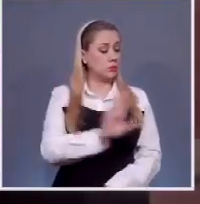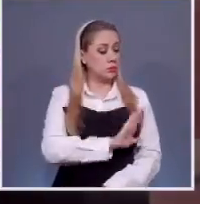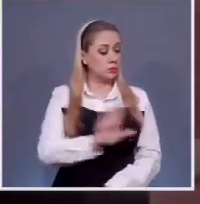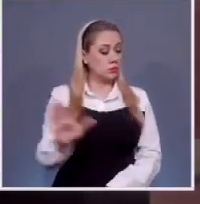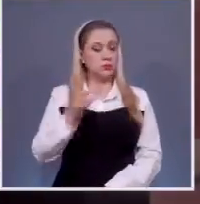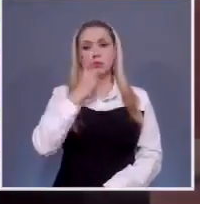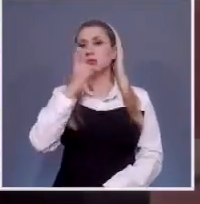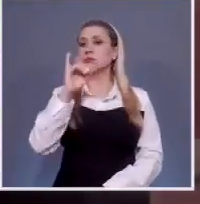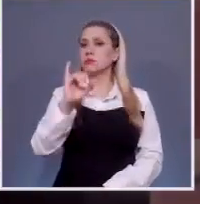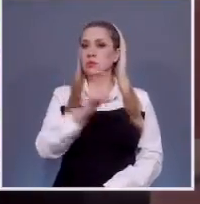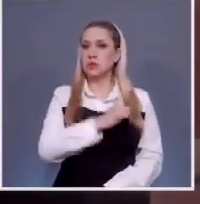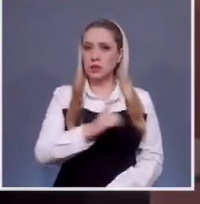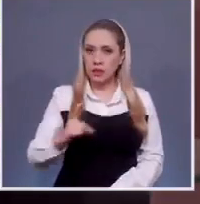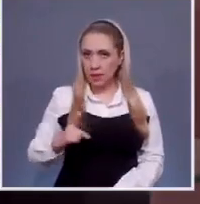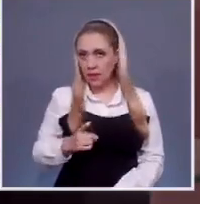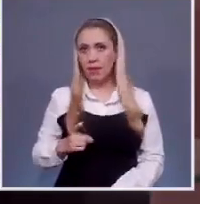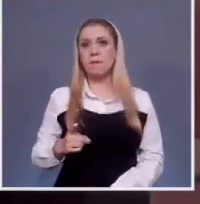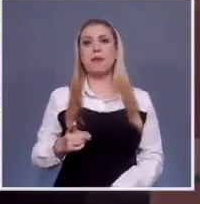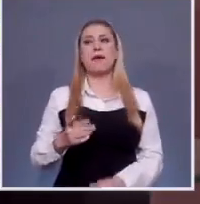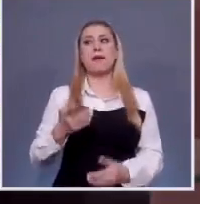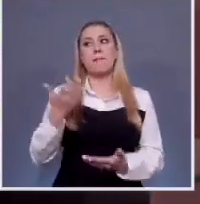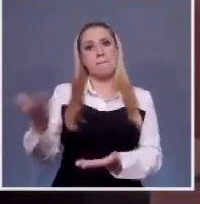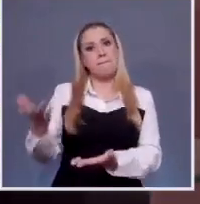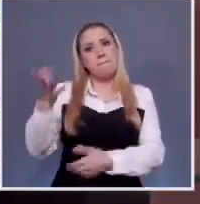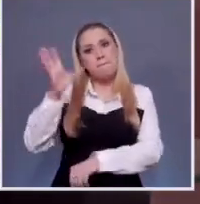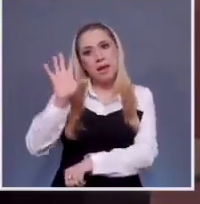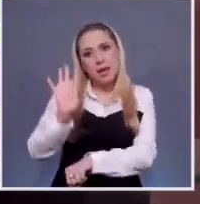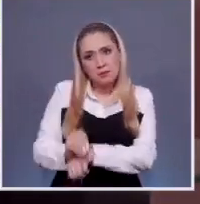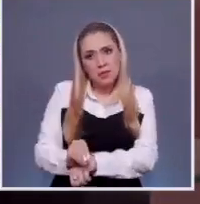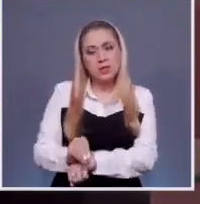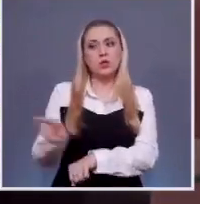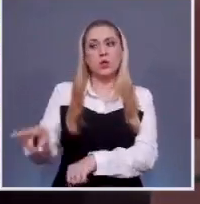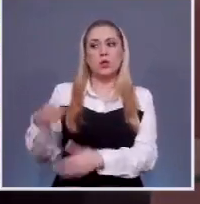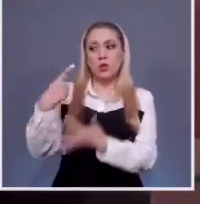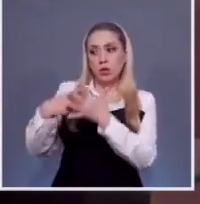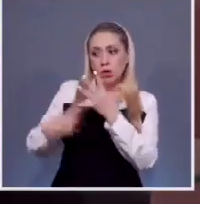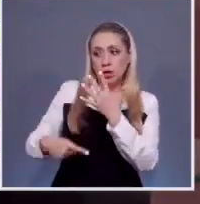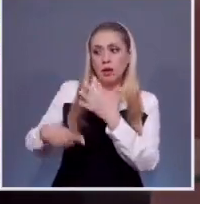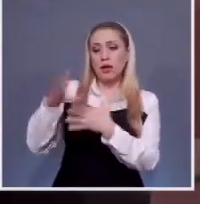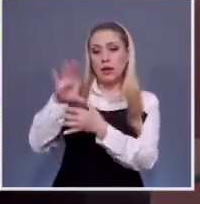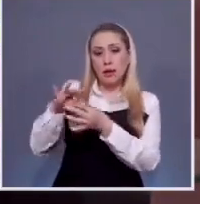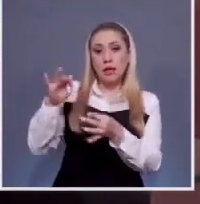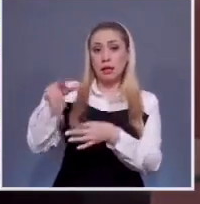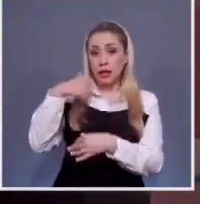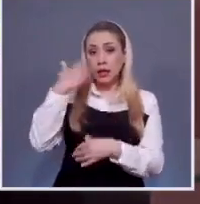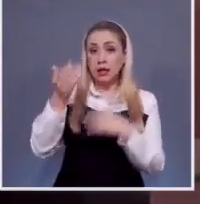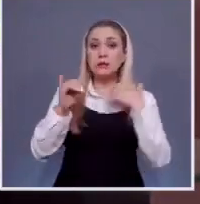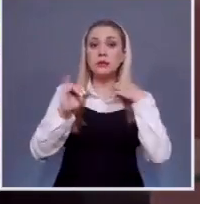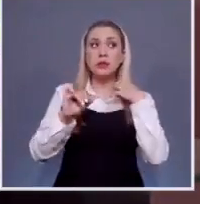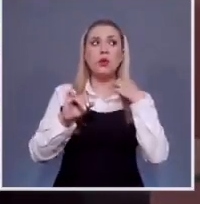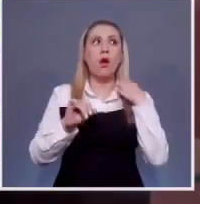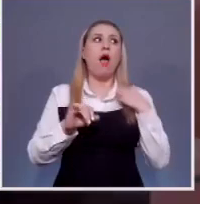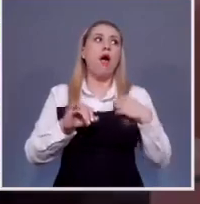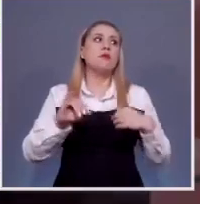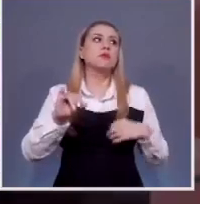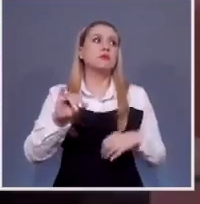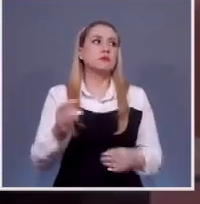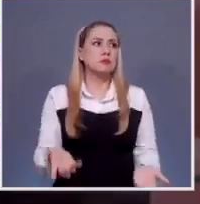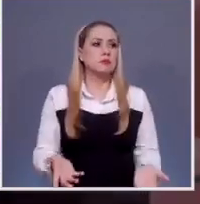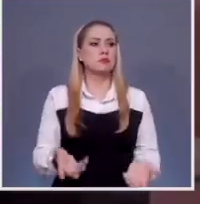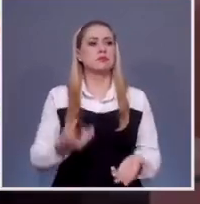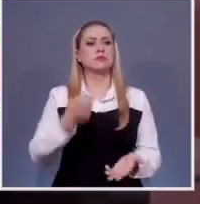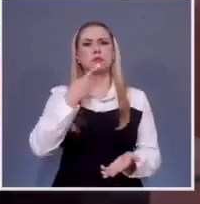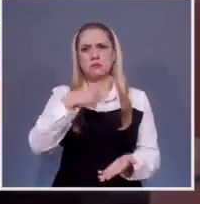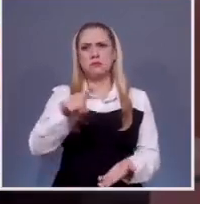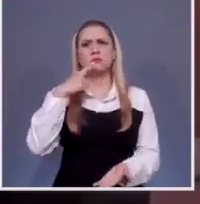tiene que recabar el consentimiento libre, previo e informado, ¿no? Entonces, creo que vías judiciales, vías jurídicas existen,